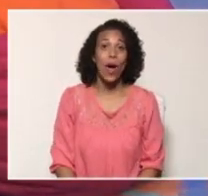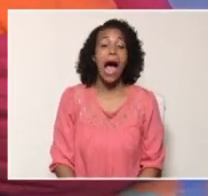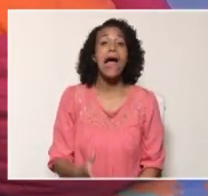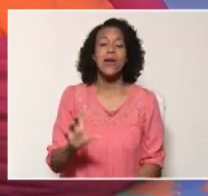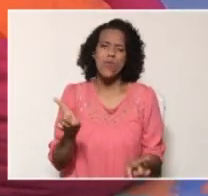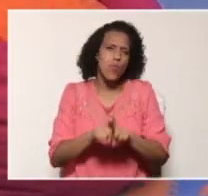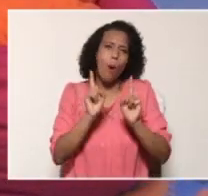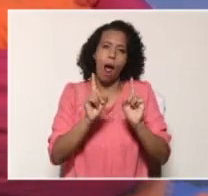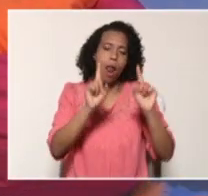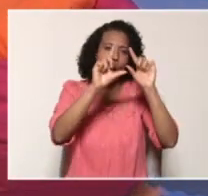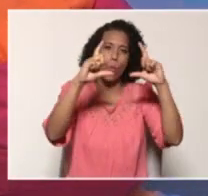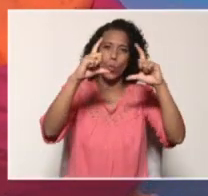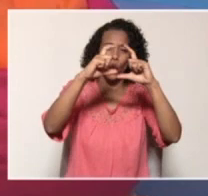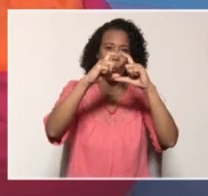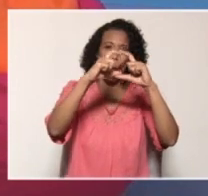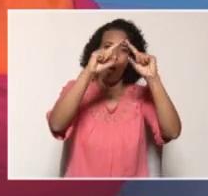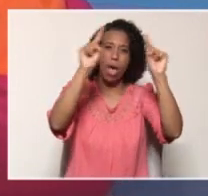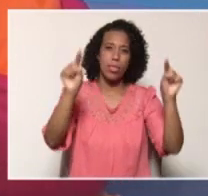Cuadrados,